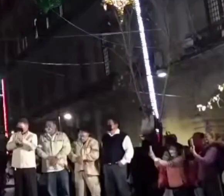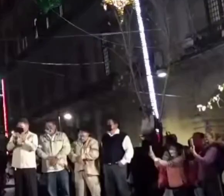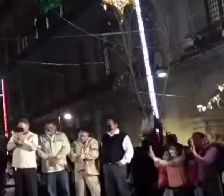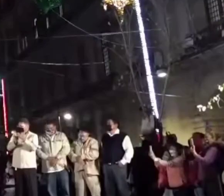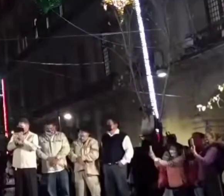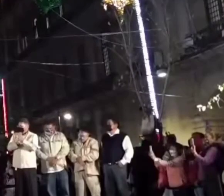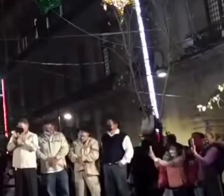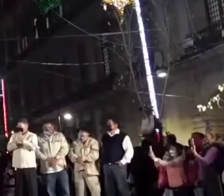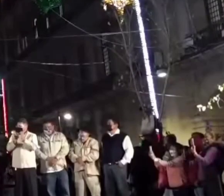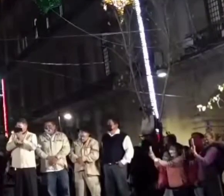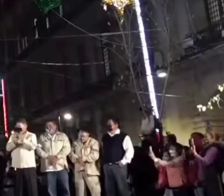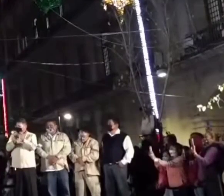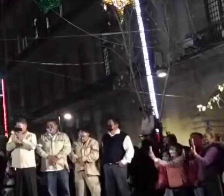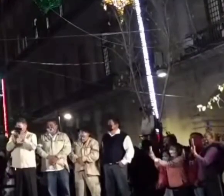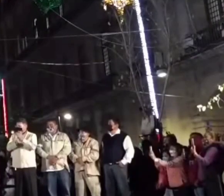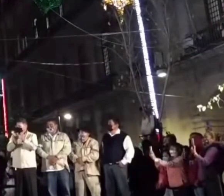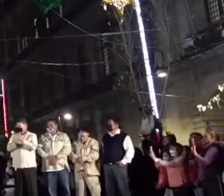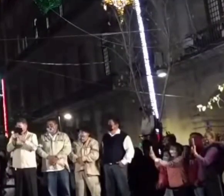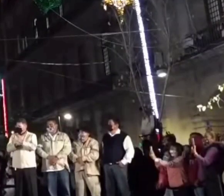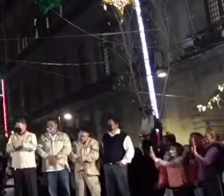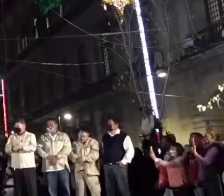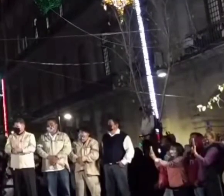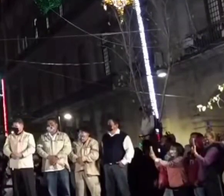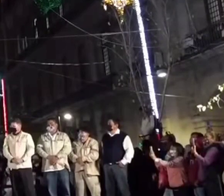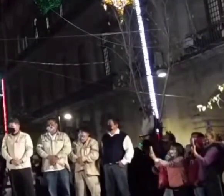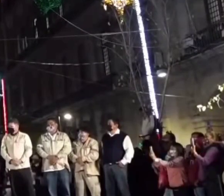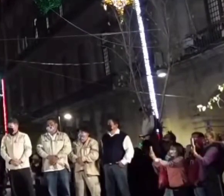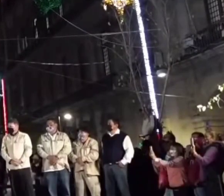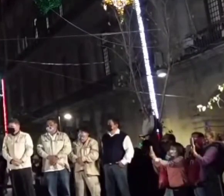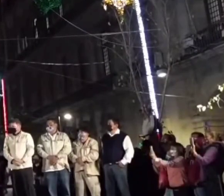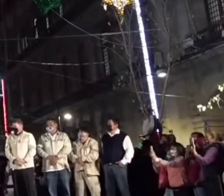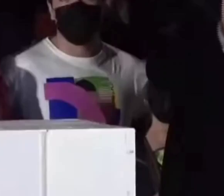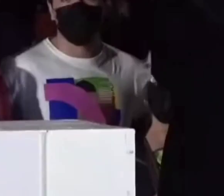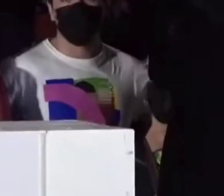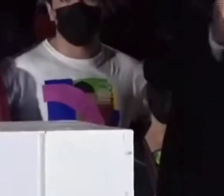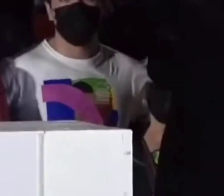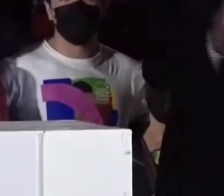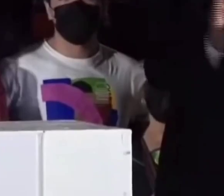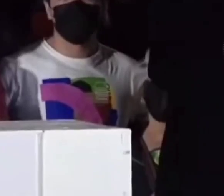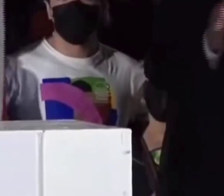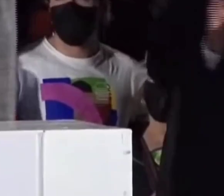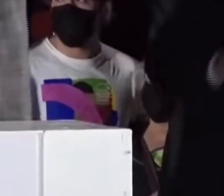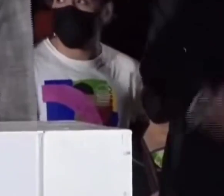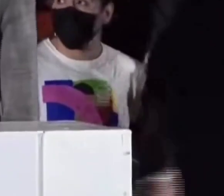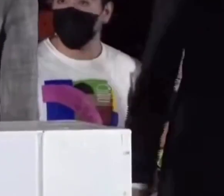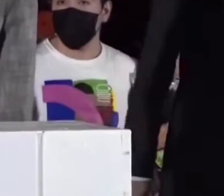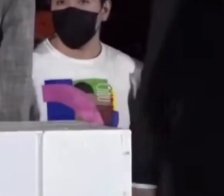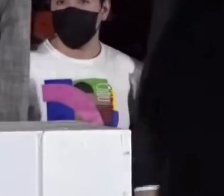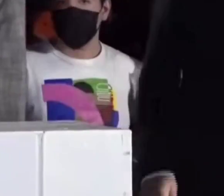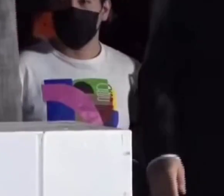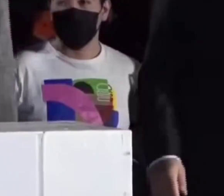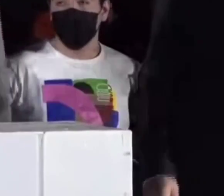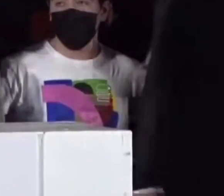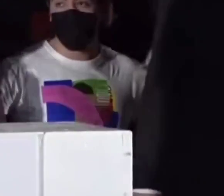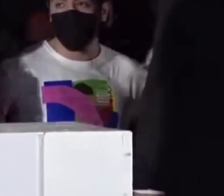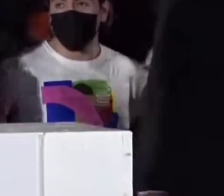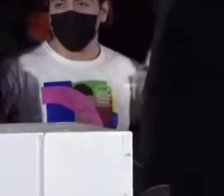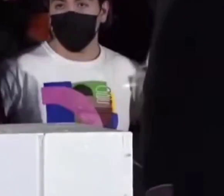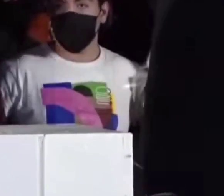ciudad, pase al botón de encendido en donde participemos todas y todos ustedes con un